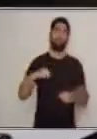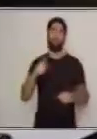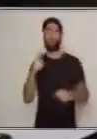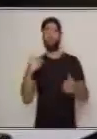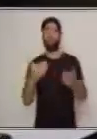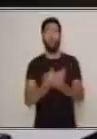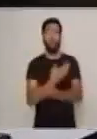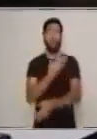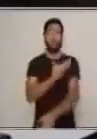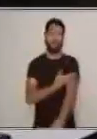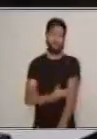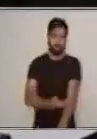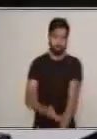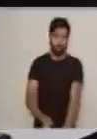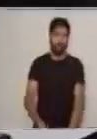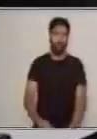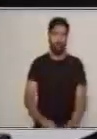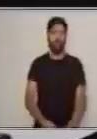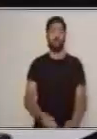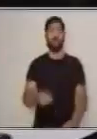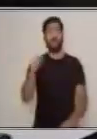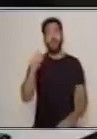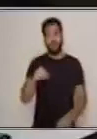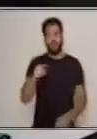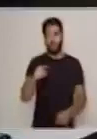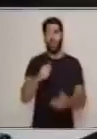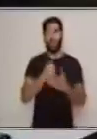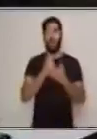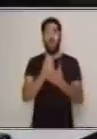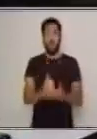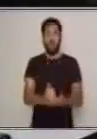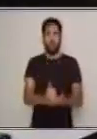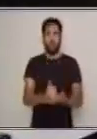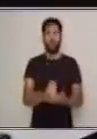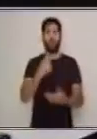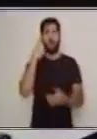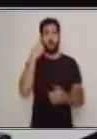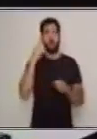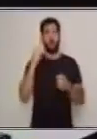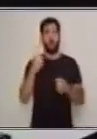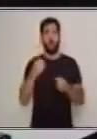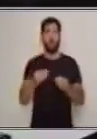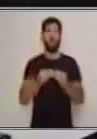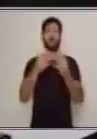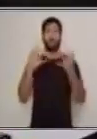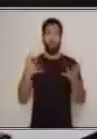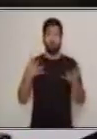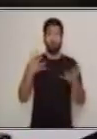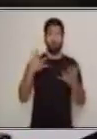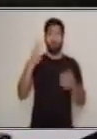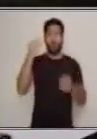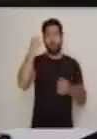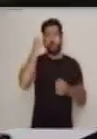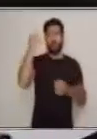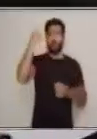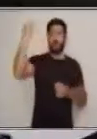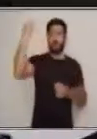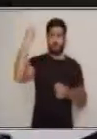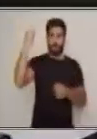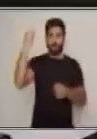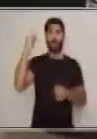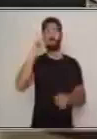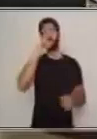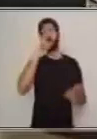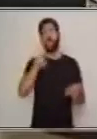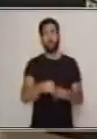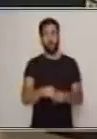nuevo final. Eso te ayudará a inventar con mucha creatividad y